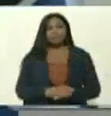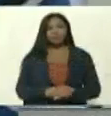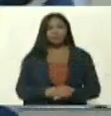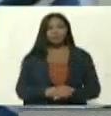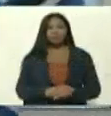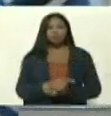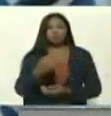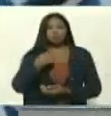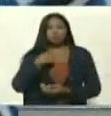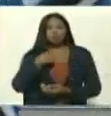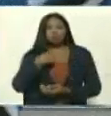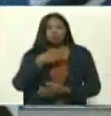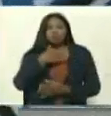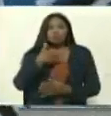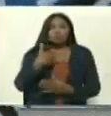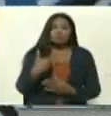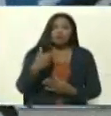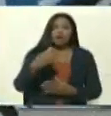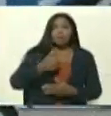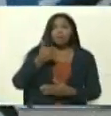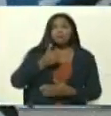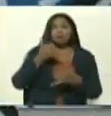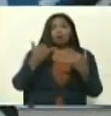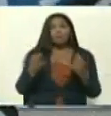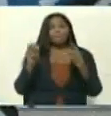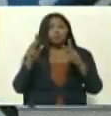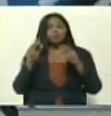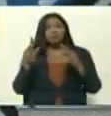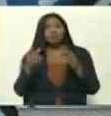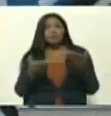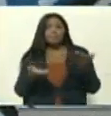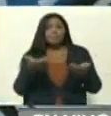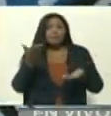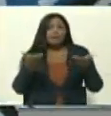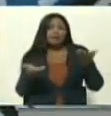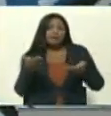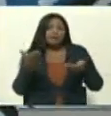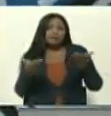Yo quisiera, aprovechando esta oportunidad, rendir un balance